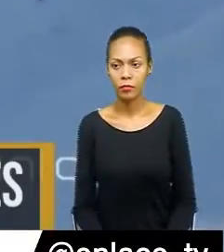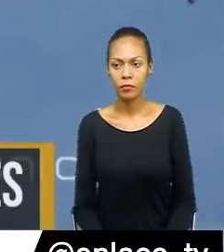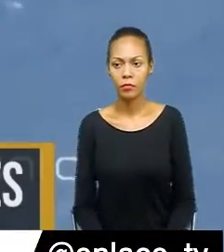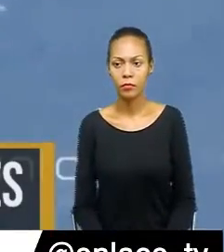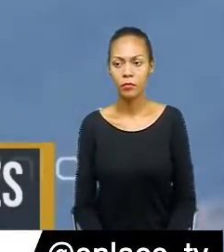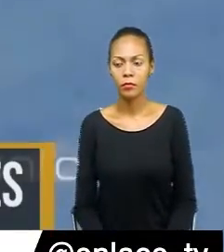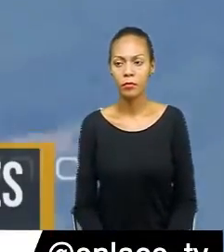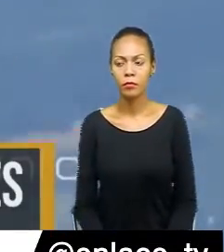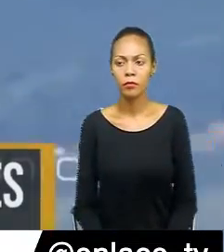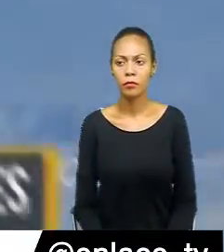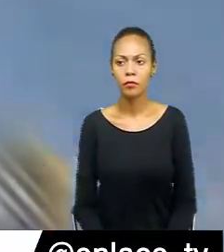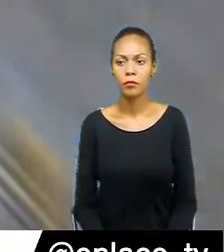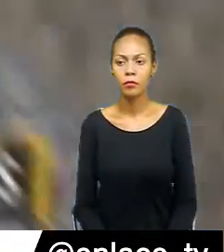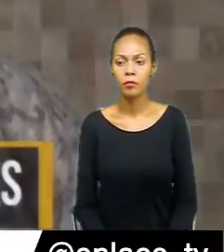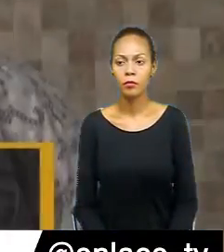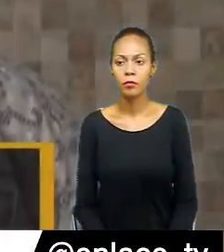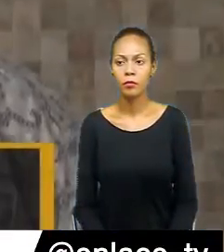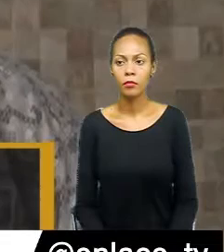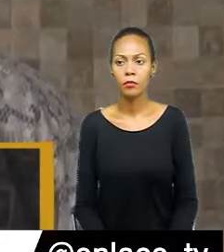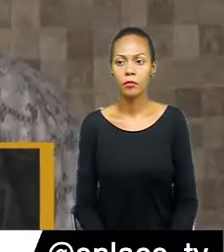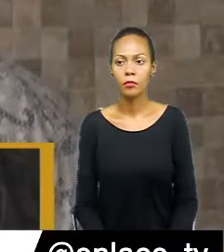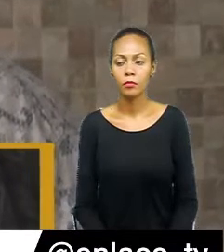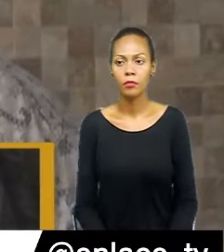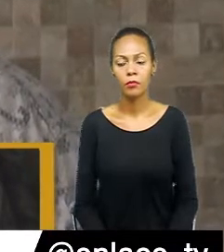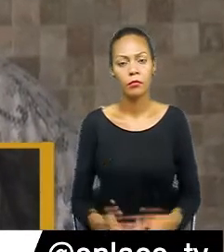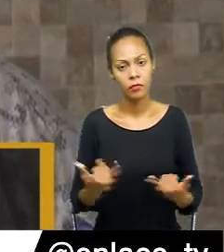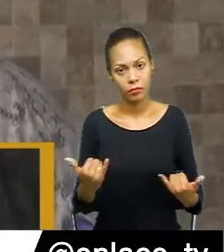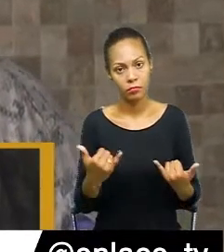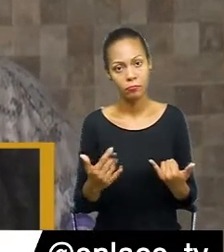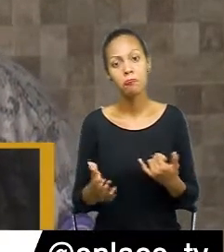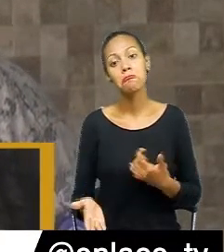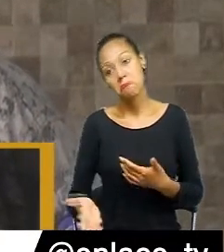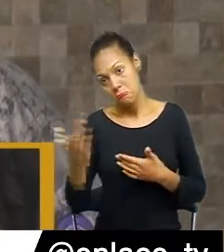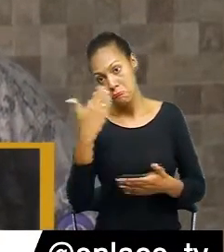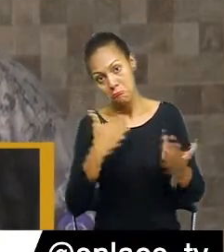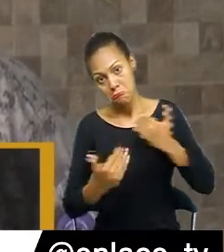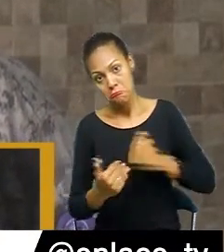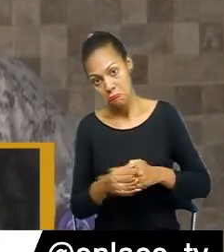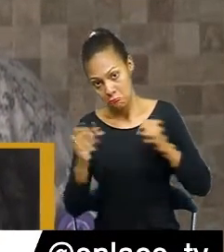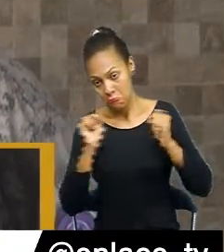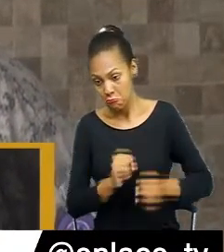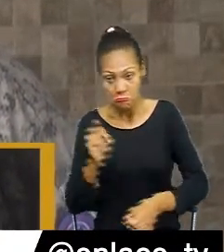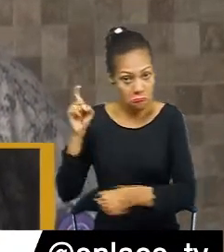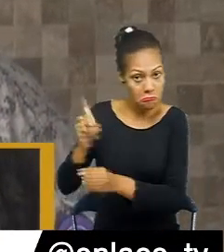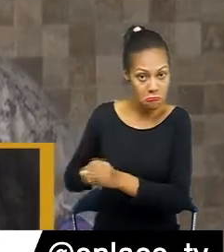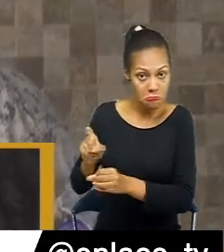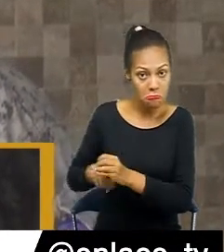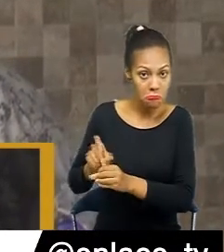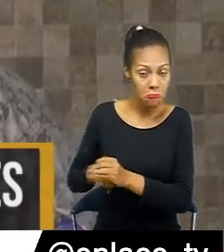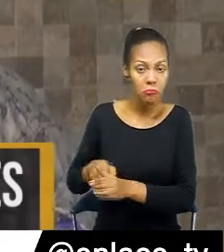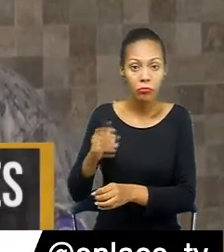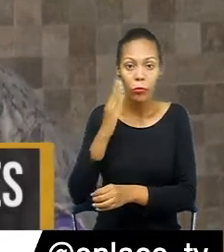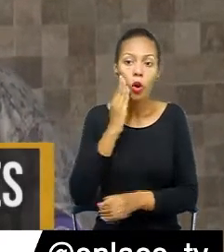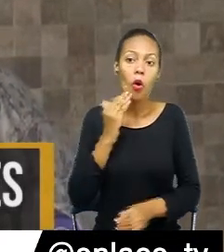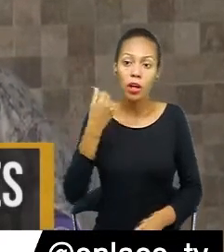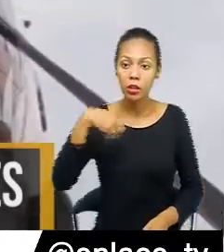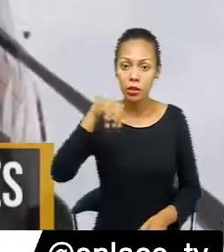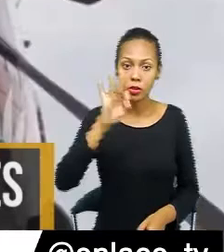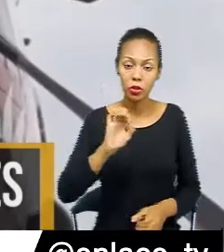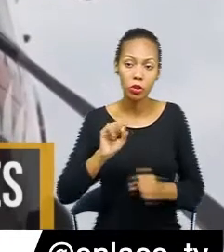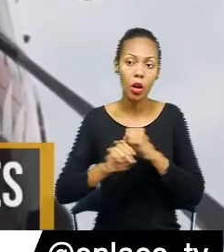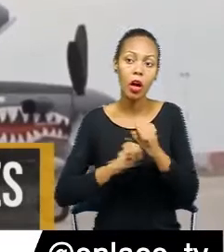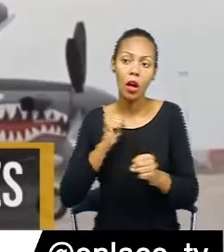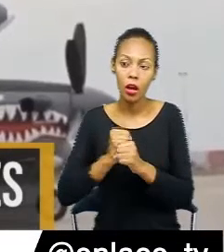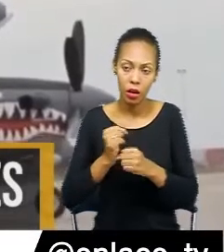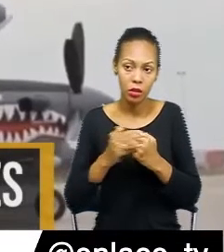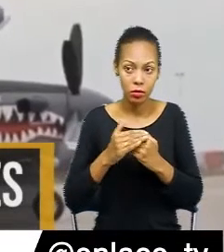Haciendo incorporación para el personal de jóvenes que tengan 18 años, que estén interesados en